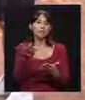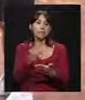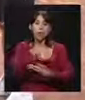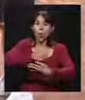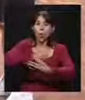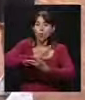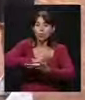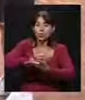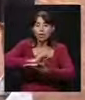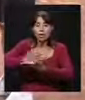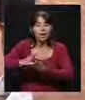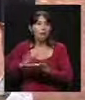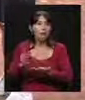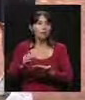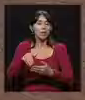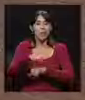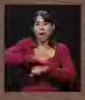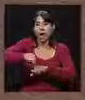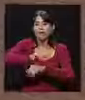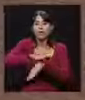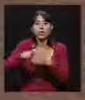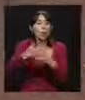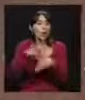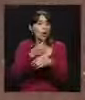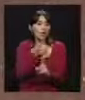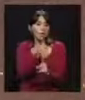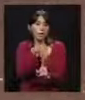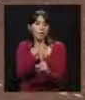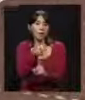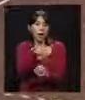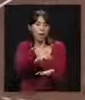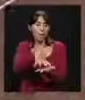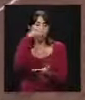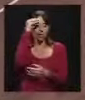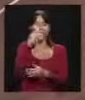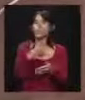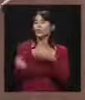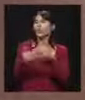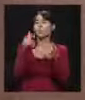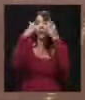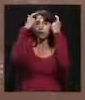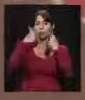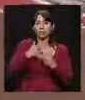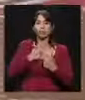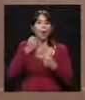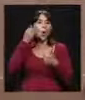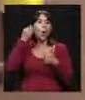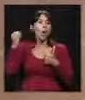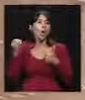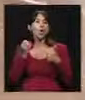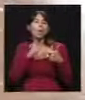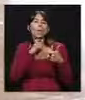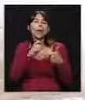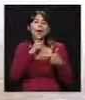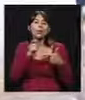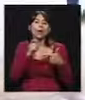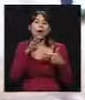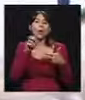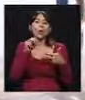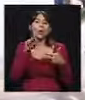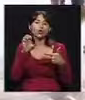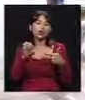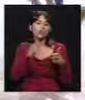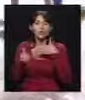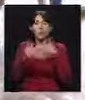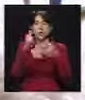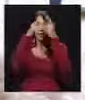cantidad de goles en el marco del adversario el cual es de 9 metros de largo por 1.30 metros de alto y bueno